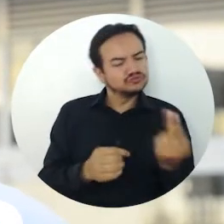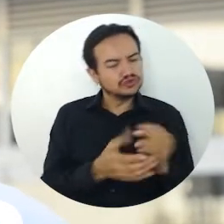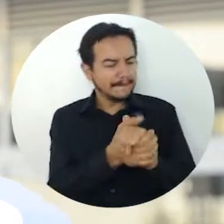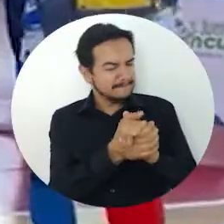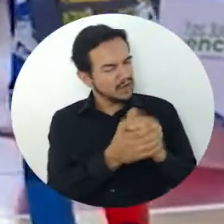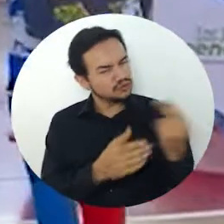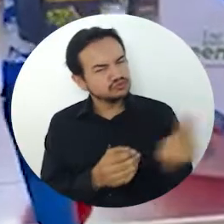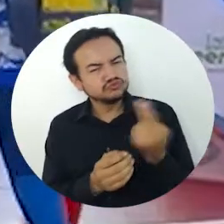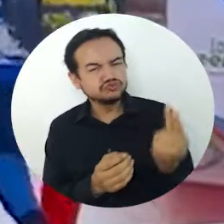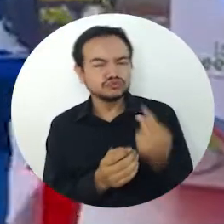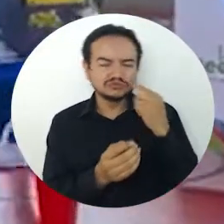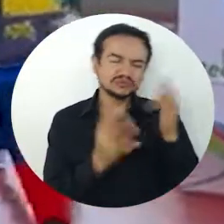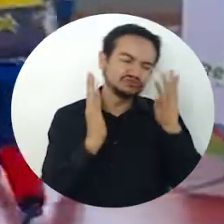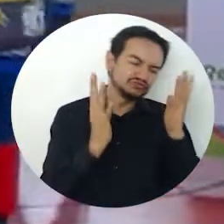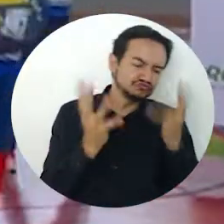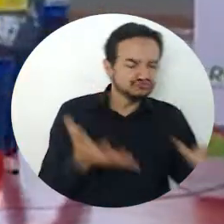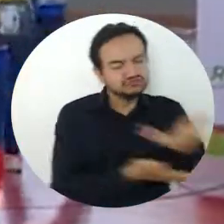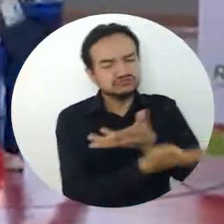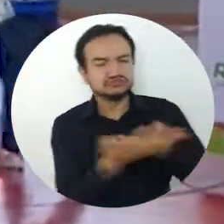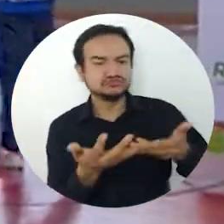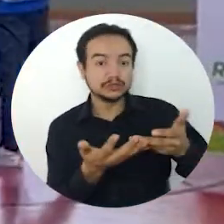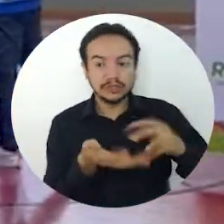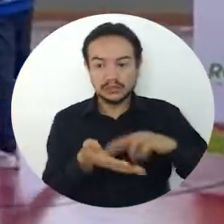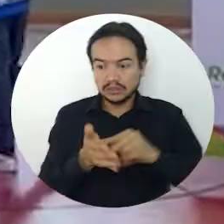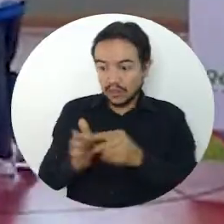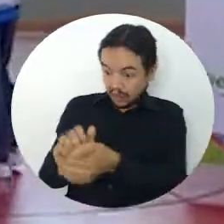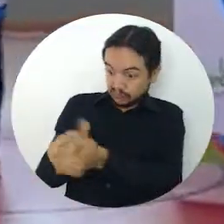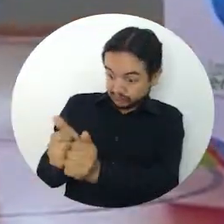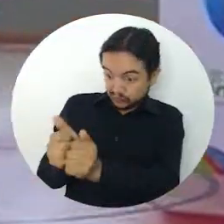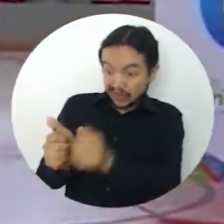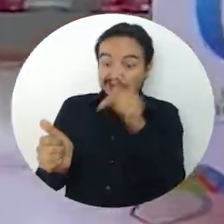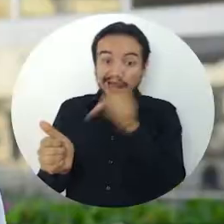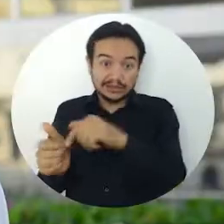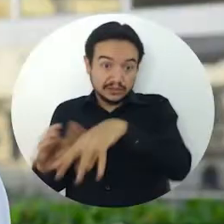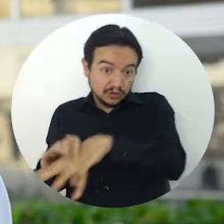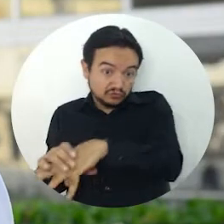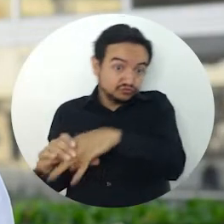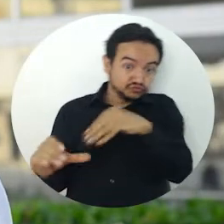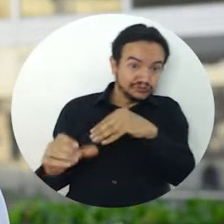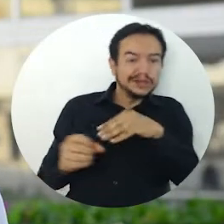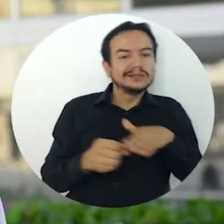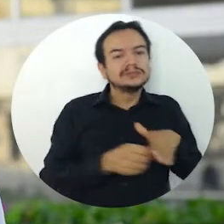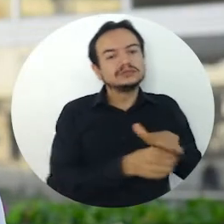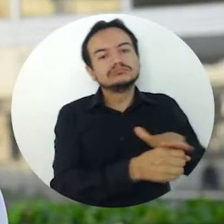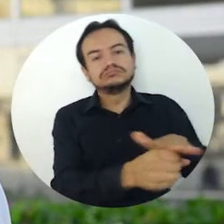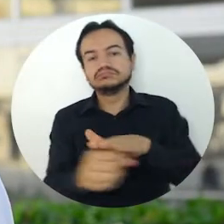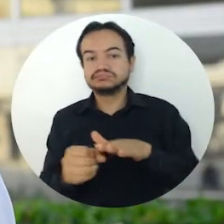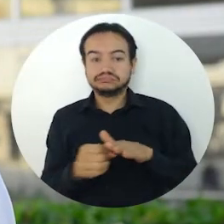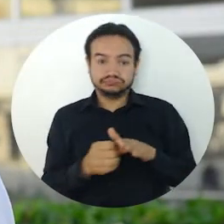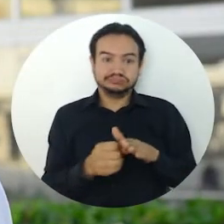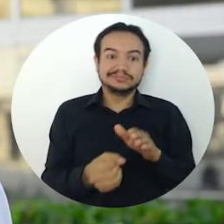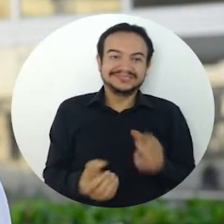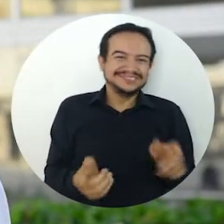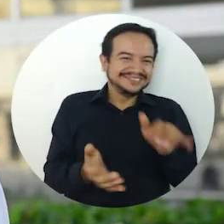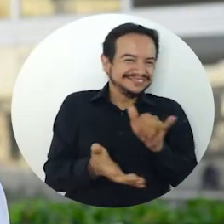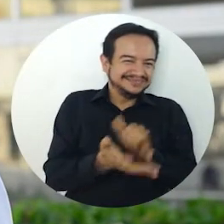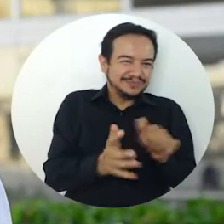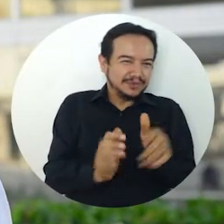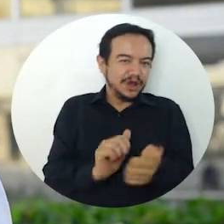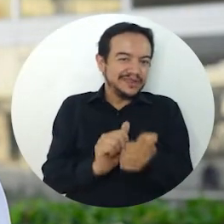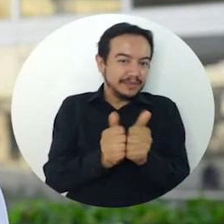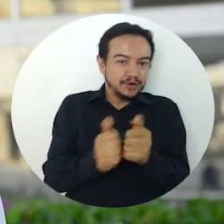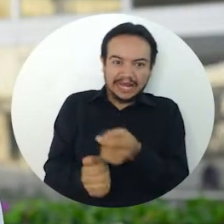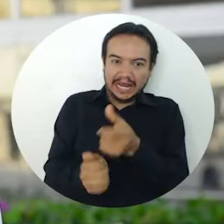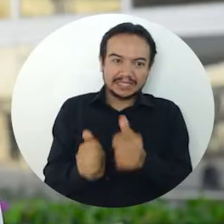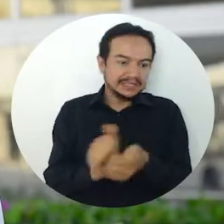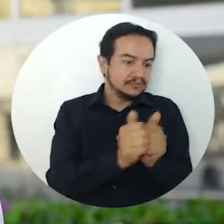juntos, salen. Esa parte del deporte que está detrás, el deporte invisible que llamamos nosotros muchas veces, también